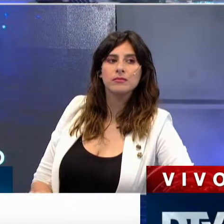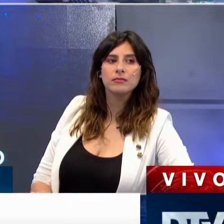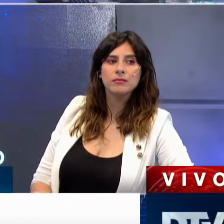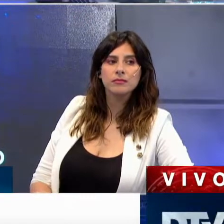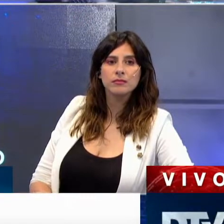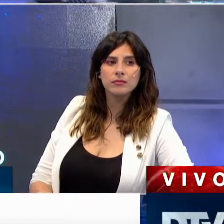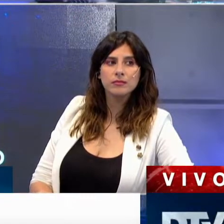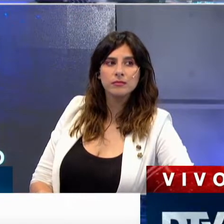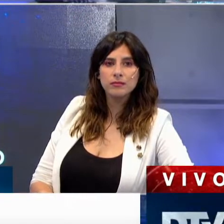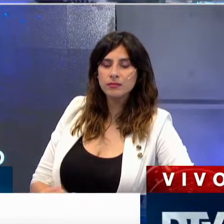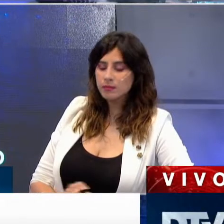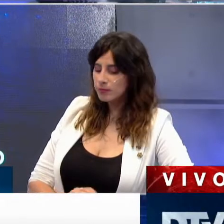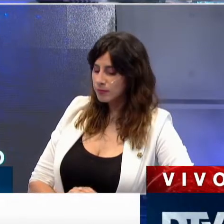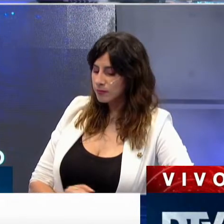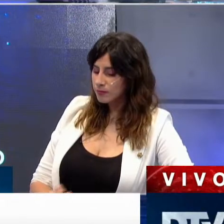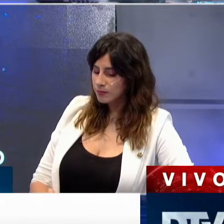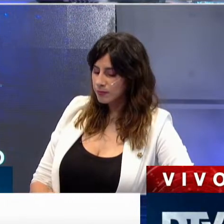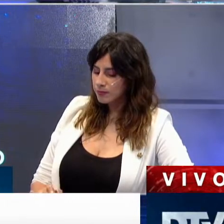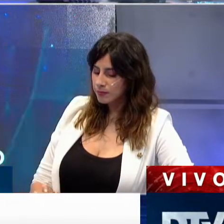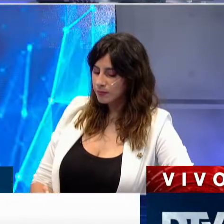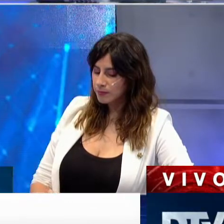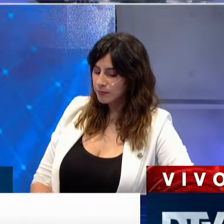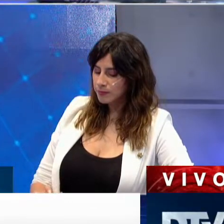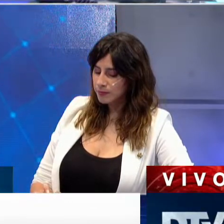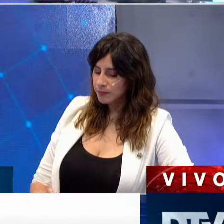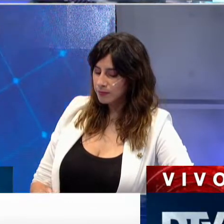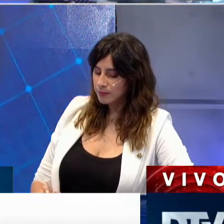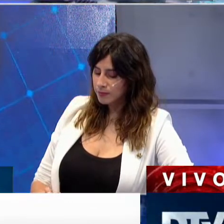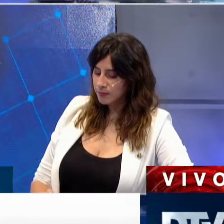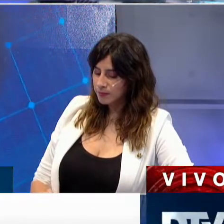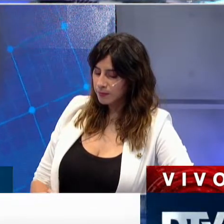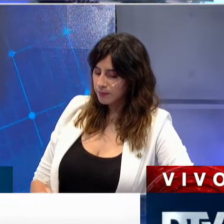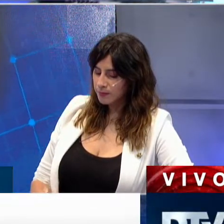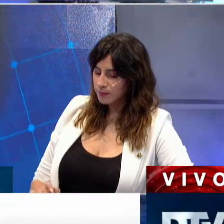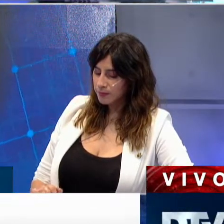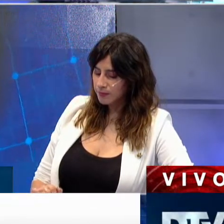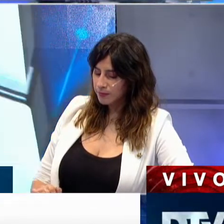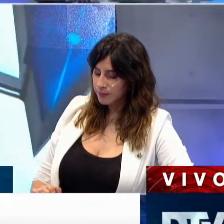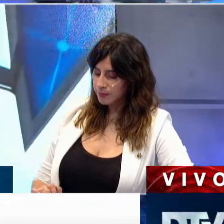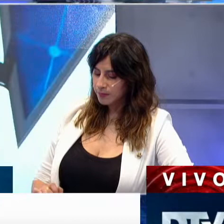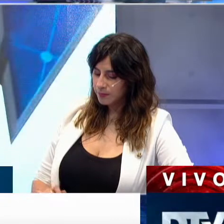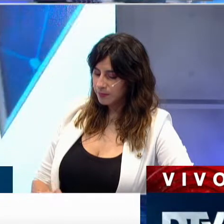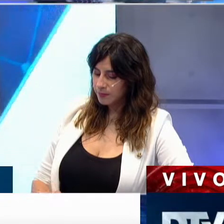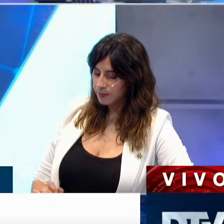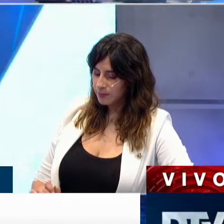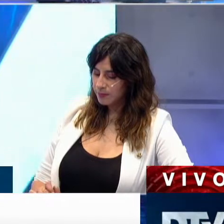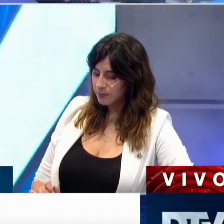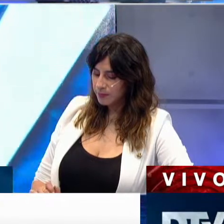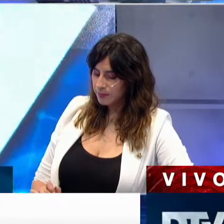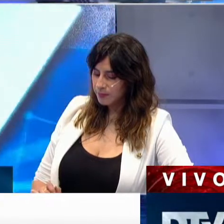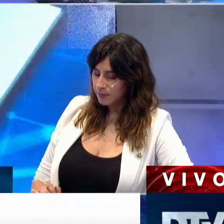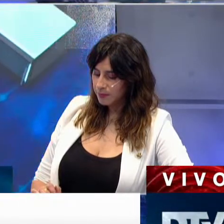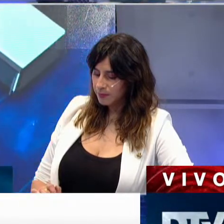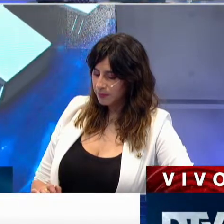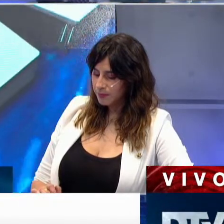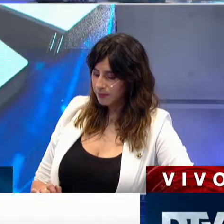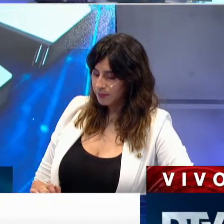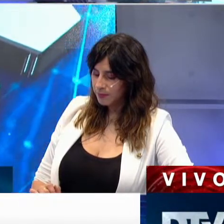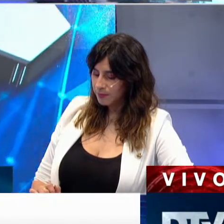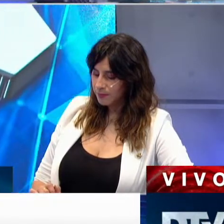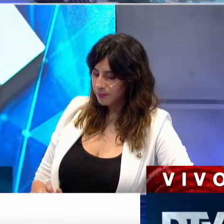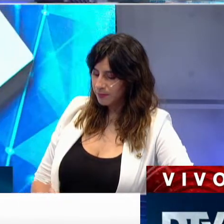ley, me parece. Porque creo que además meten un problema a todos los intendentes del país, porque necesitas una ley